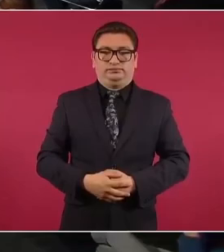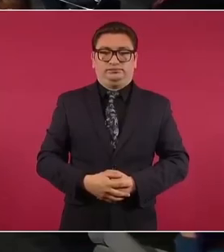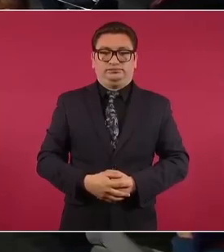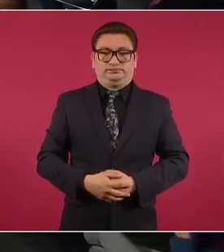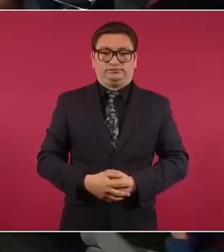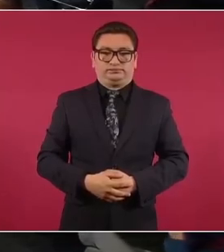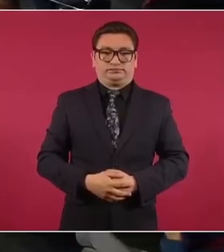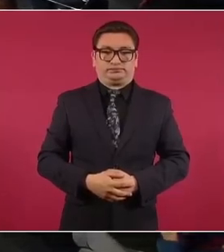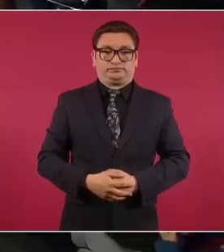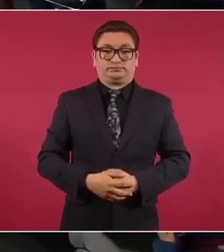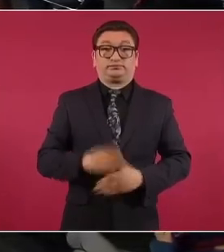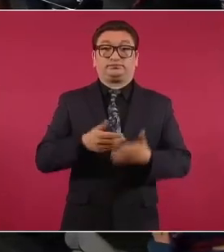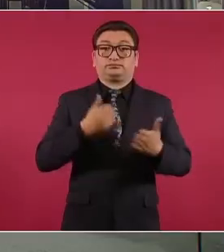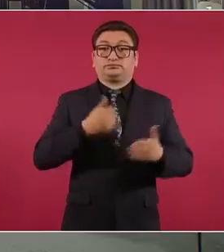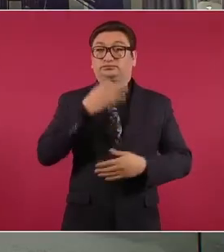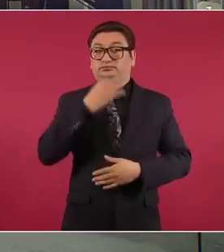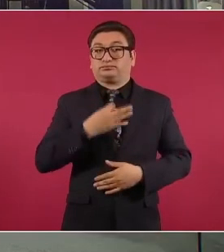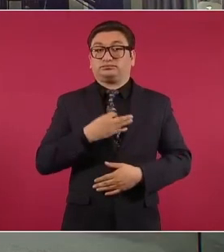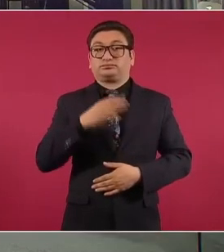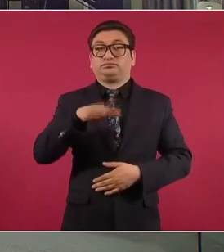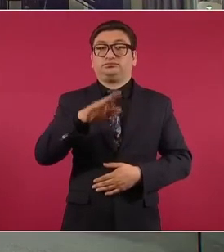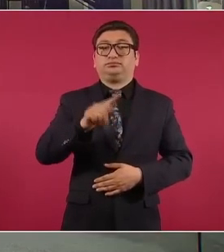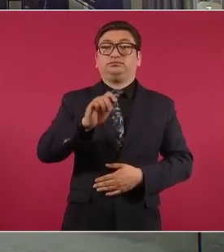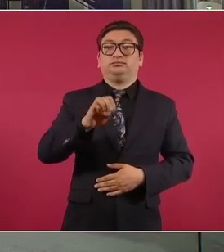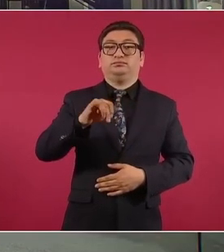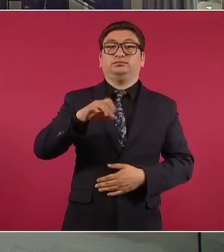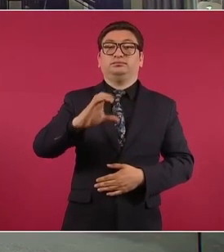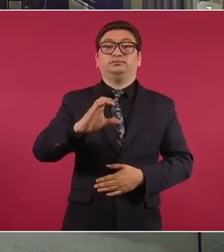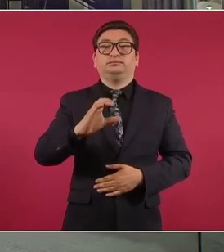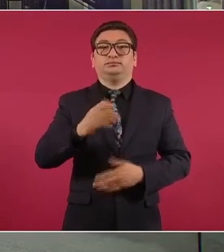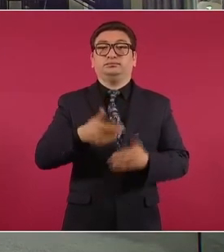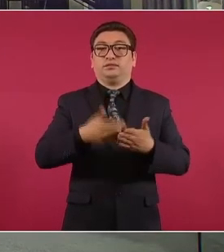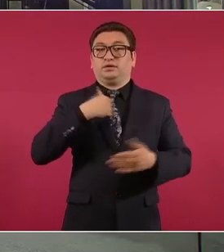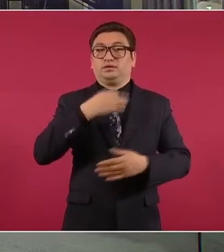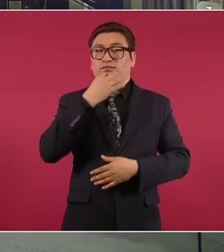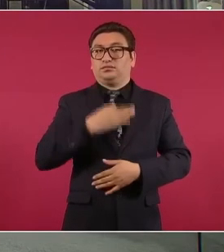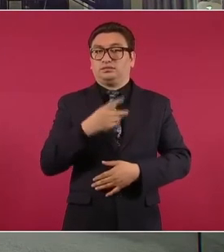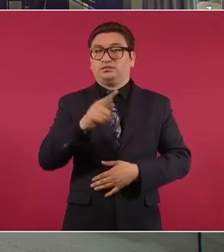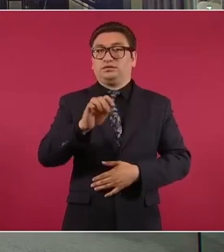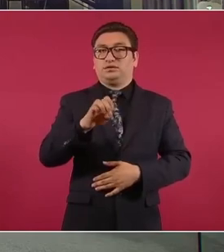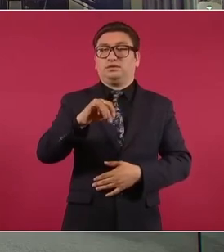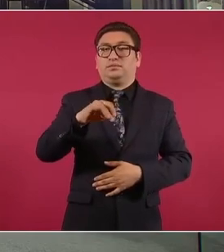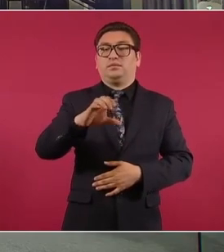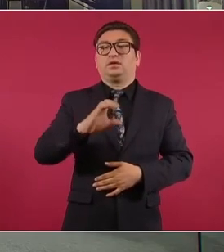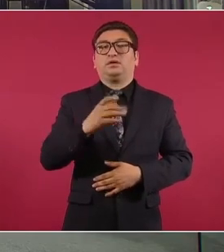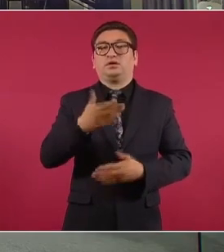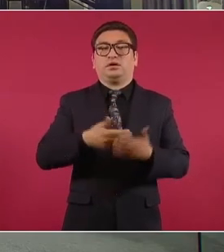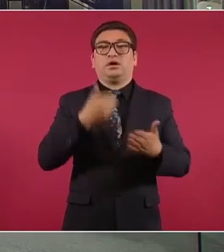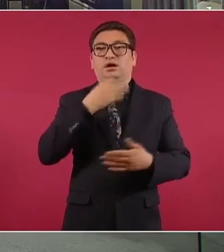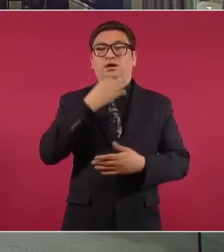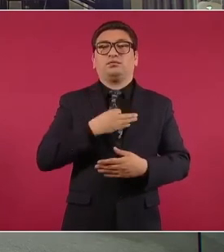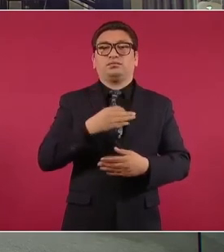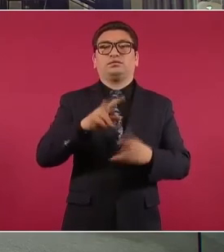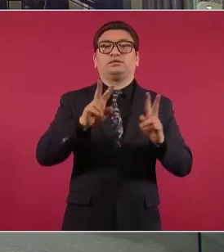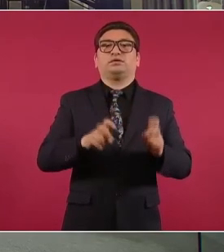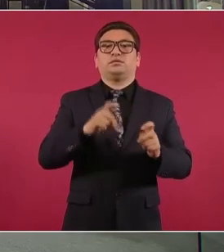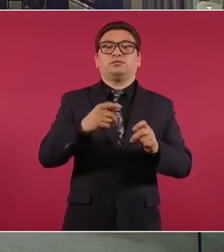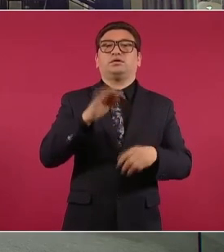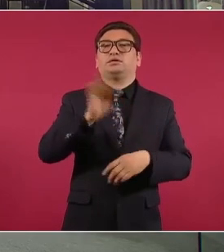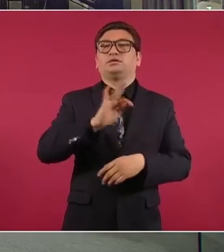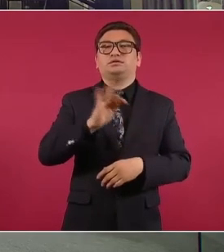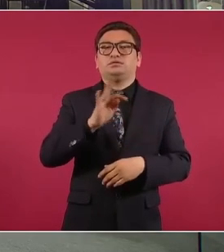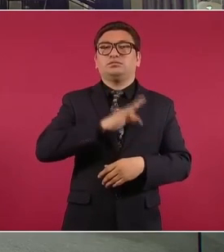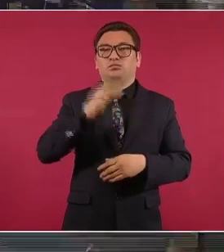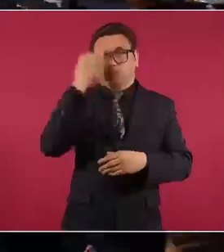Y si antes me comenta algo respecto a lo que le dije del T-MEC. ¿Mande? Si antes de que lo ponga nos comenta algo respecto a la posibilidad de que